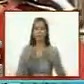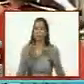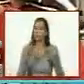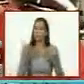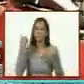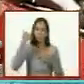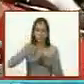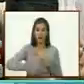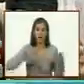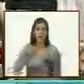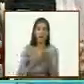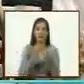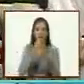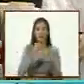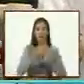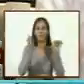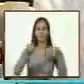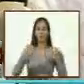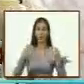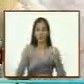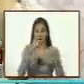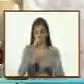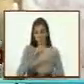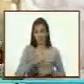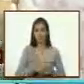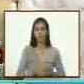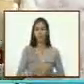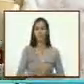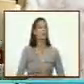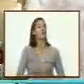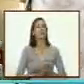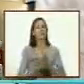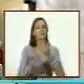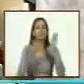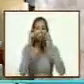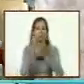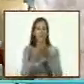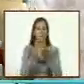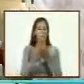feliz cumpleaños, comandante. Nuestro líder donde vaya, nuestro comandante,